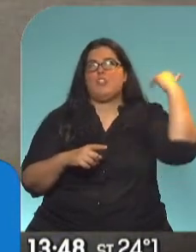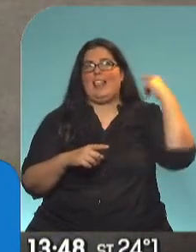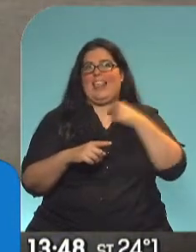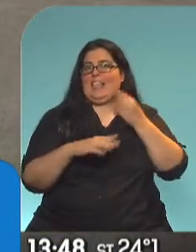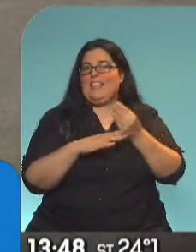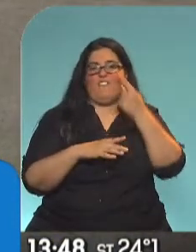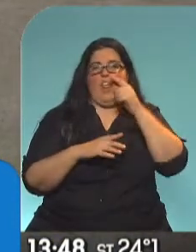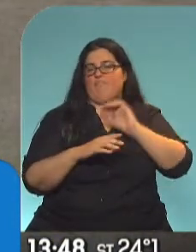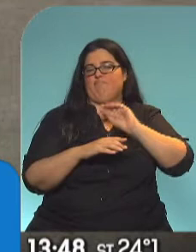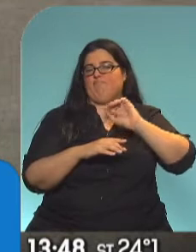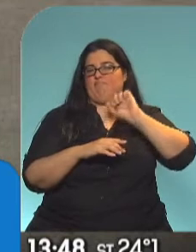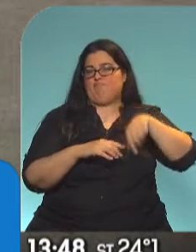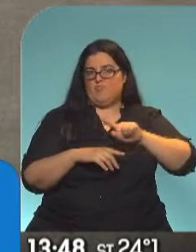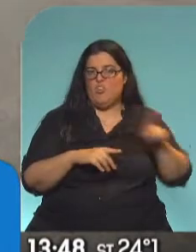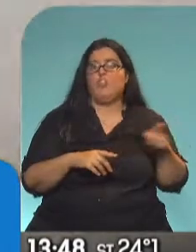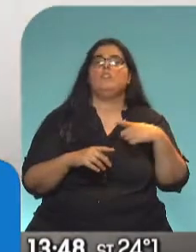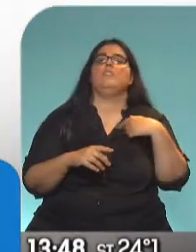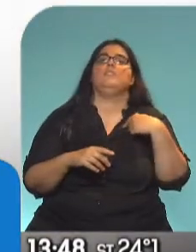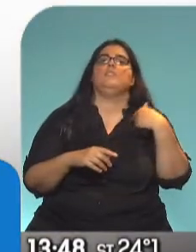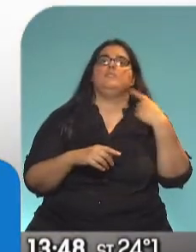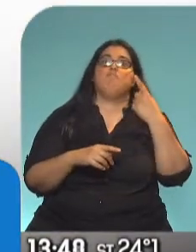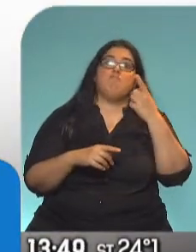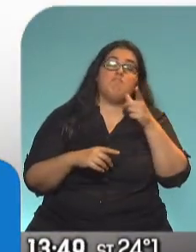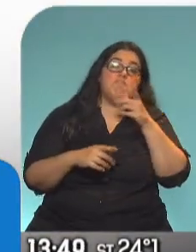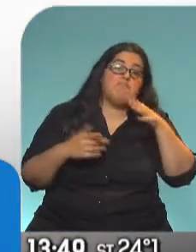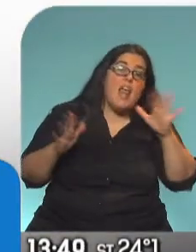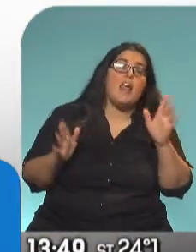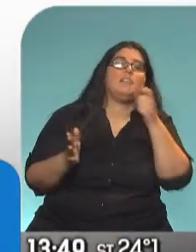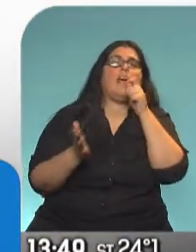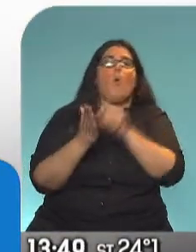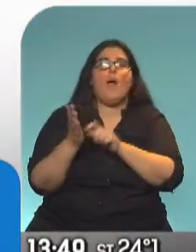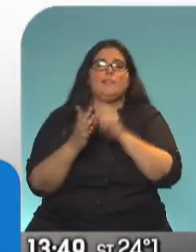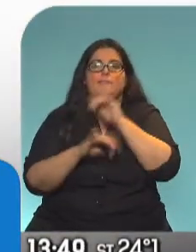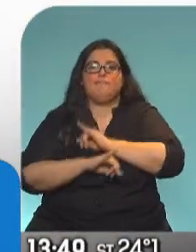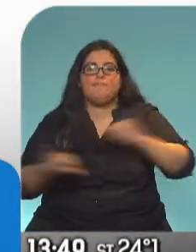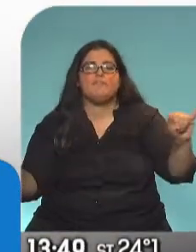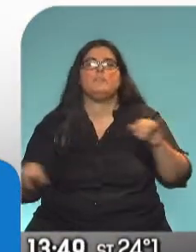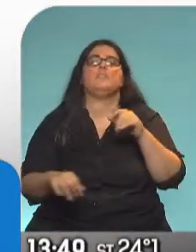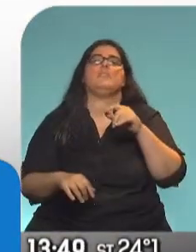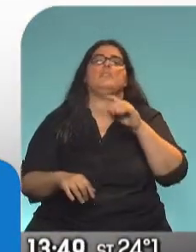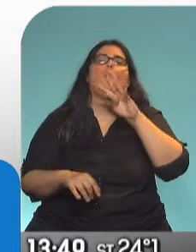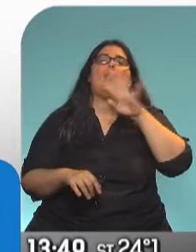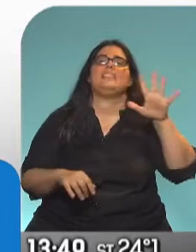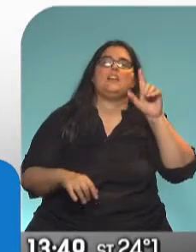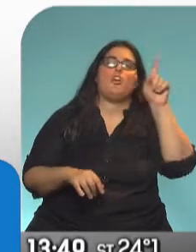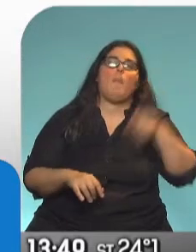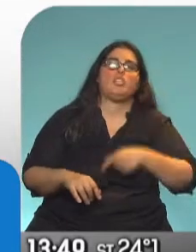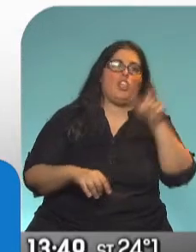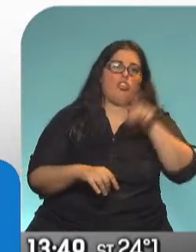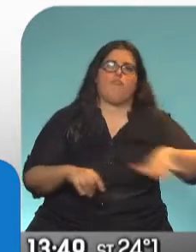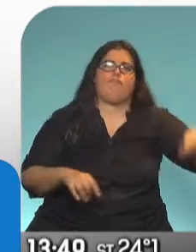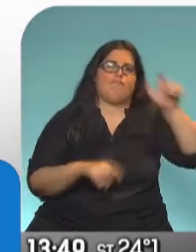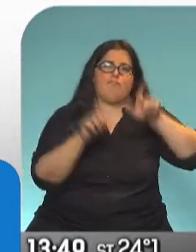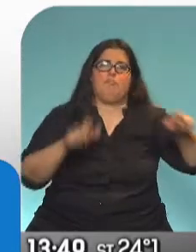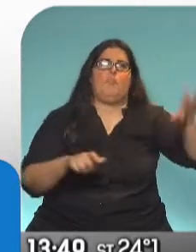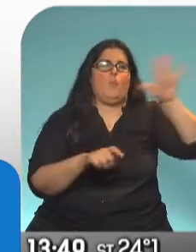desistió. Según una encuesta de Poder Data, publicada hace una semana, el 45% de los brasileños aprueban la